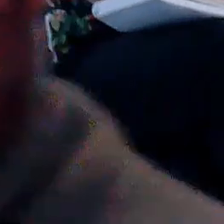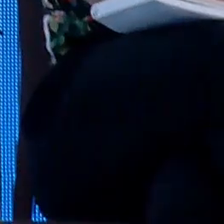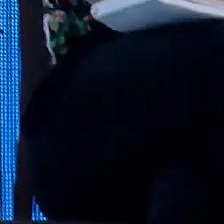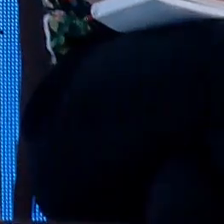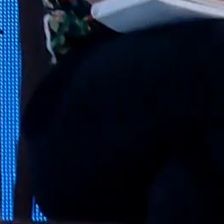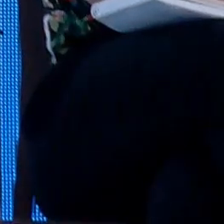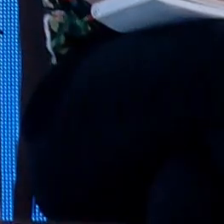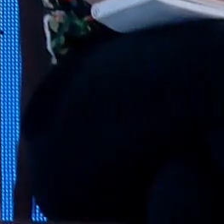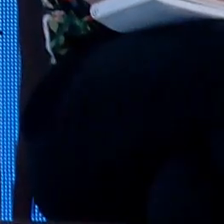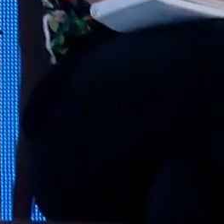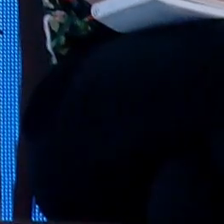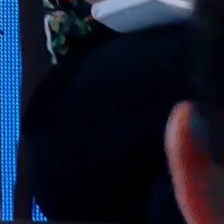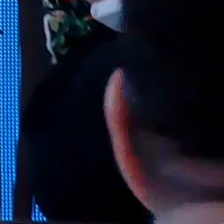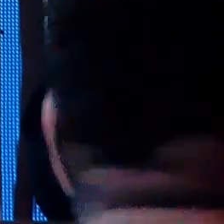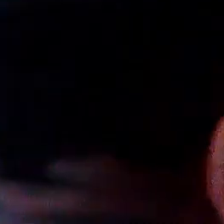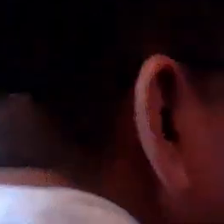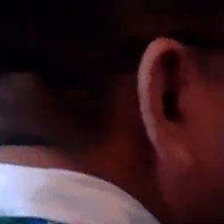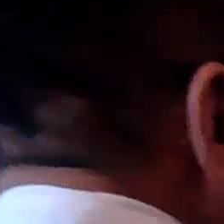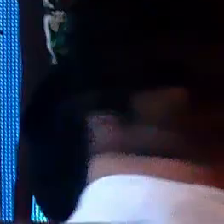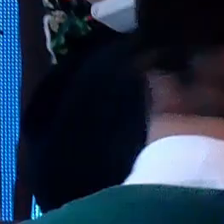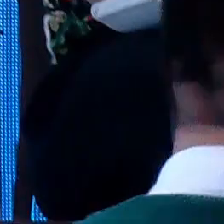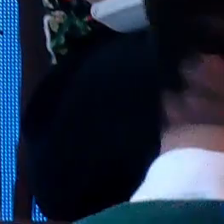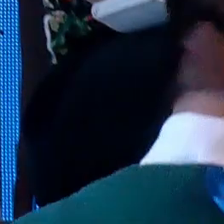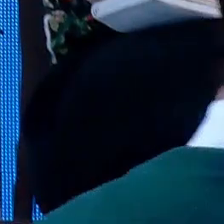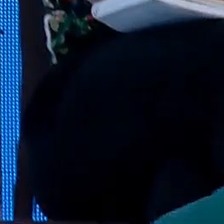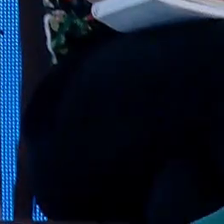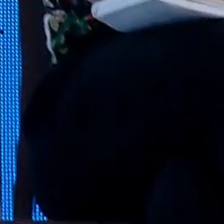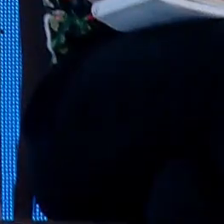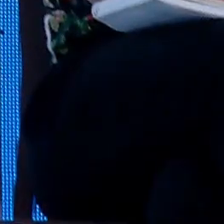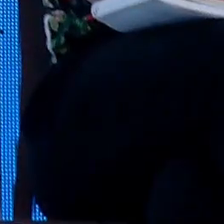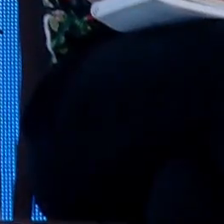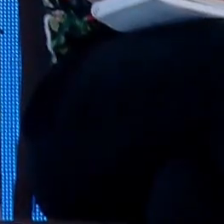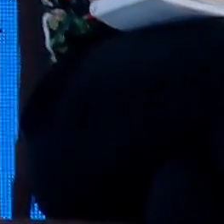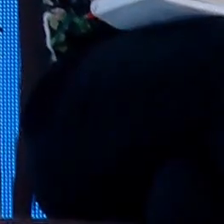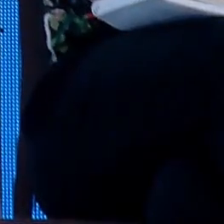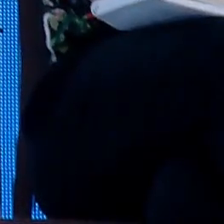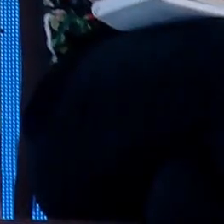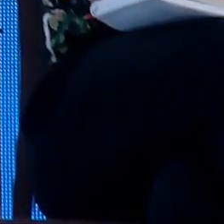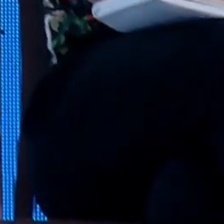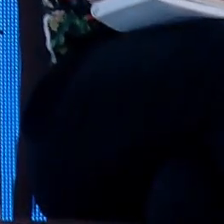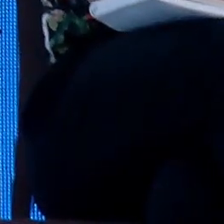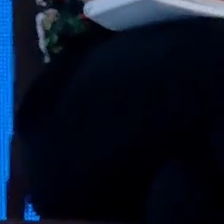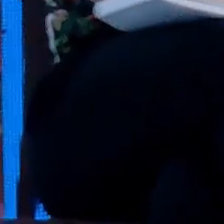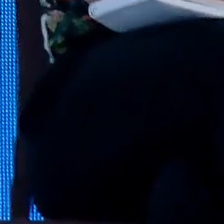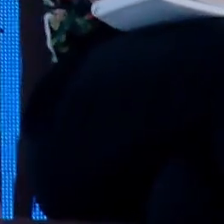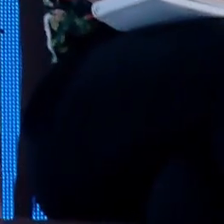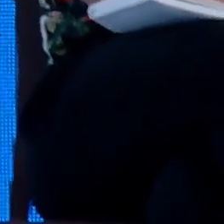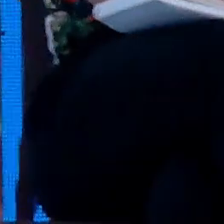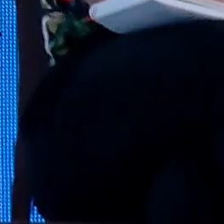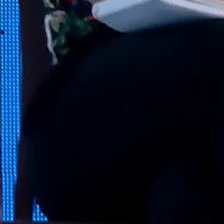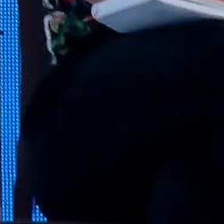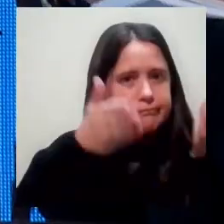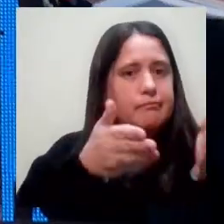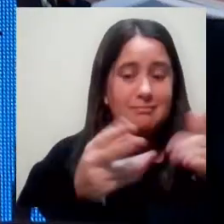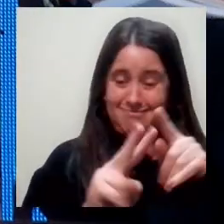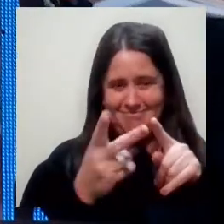aprendizaje y la enseñanza de la lectura, que sabemos que es un tema que nos preocupa y que nos ocupa, las dos cosas,